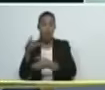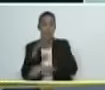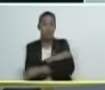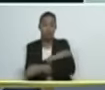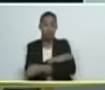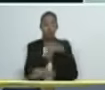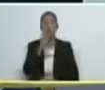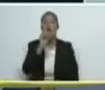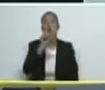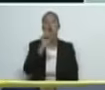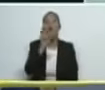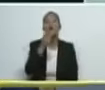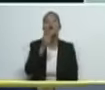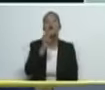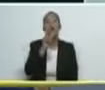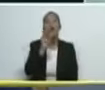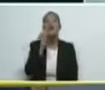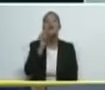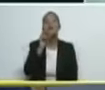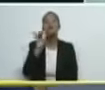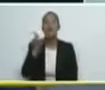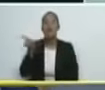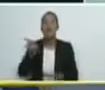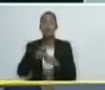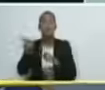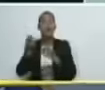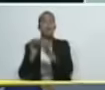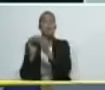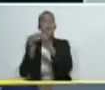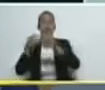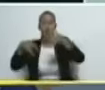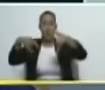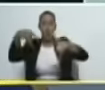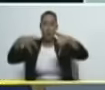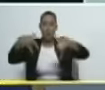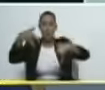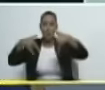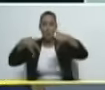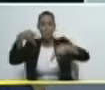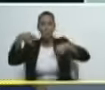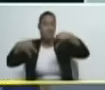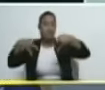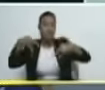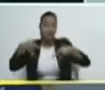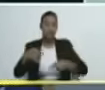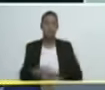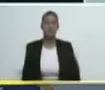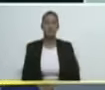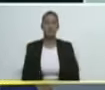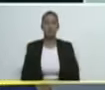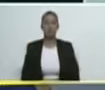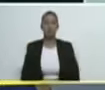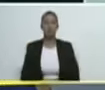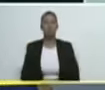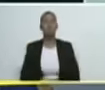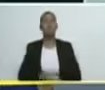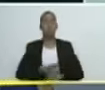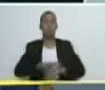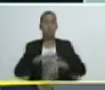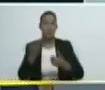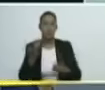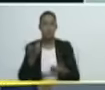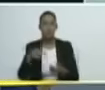oligarquía y sus títeres, porque por momentos sale la derecha de los apellidos, pero por momentos ponen un